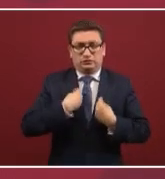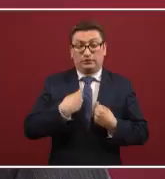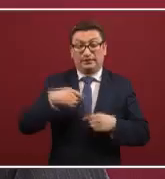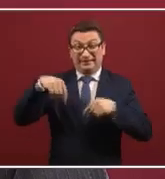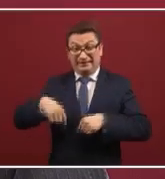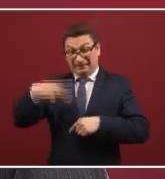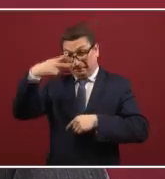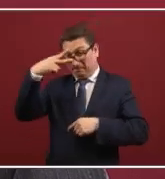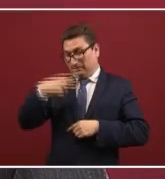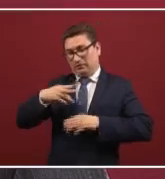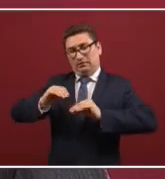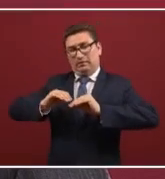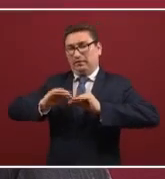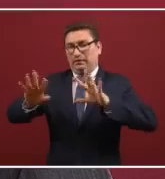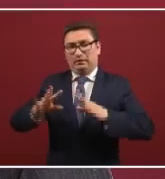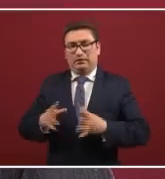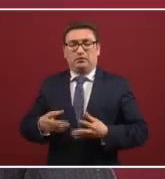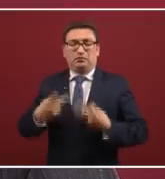México.